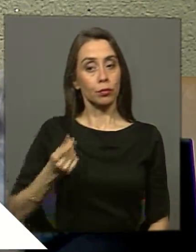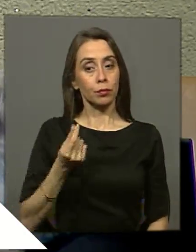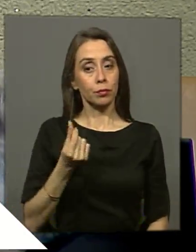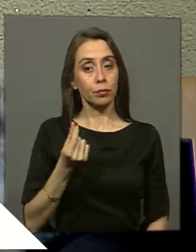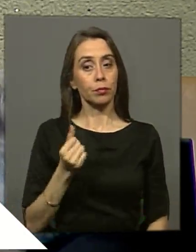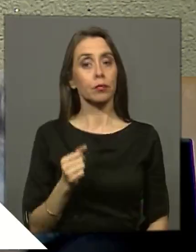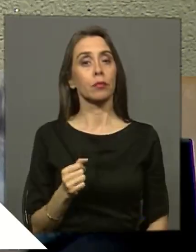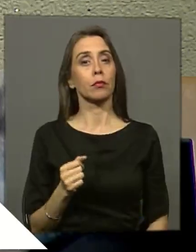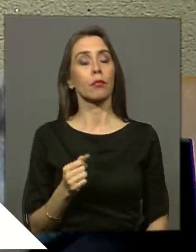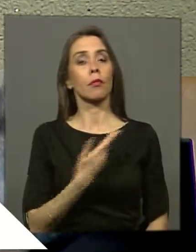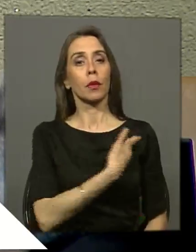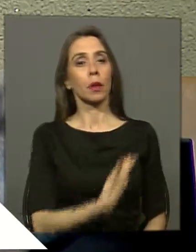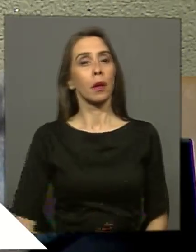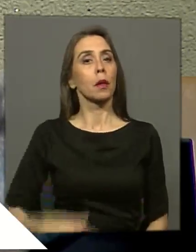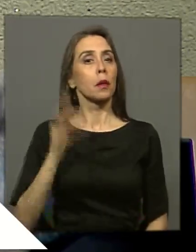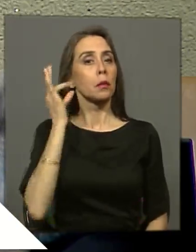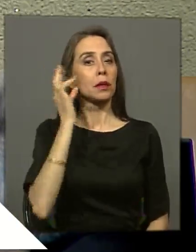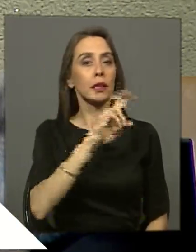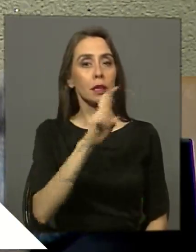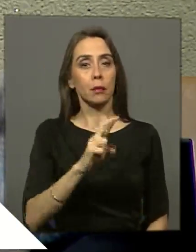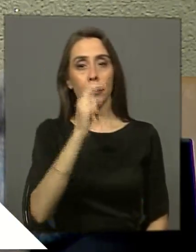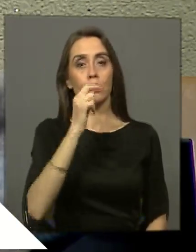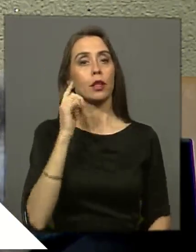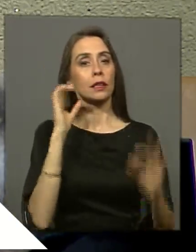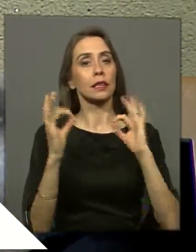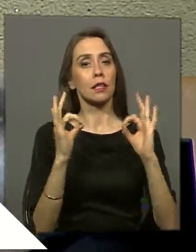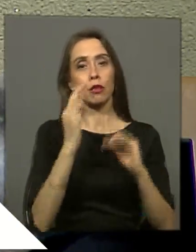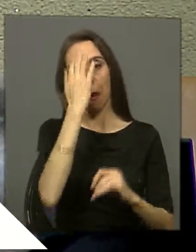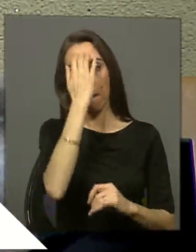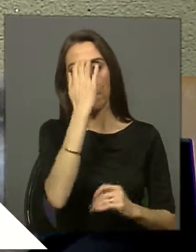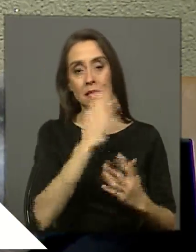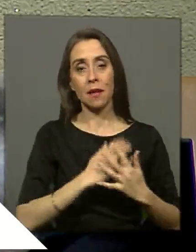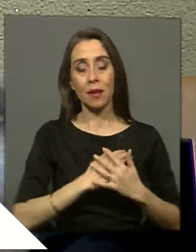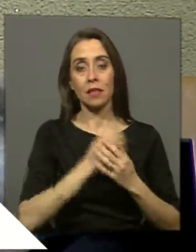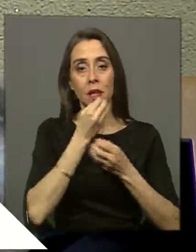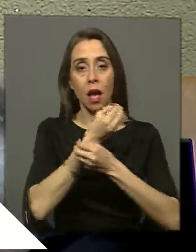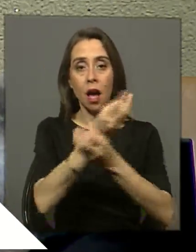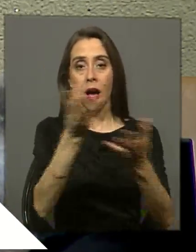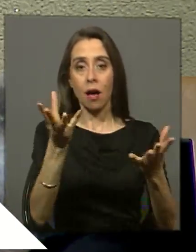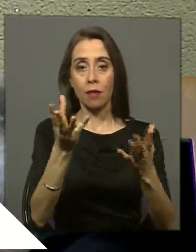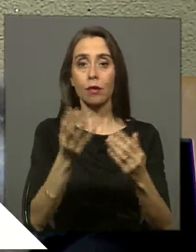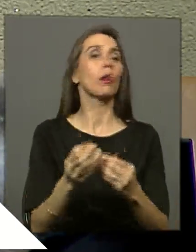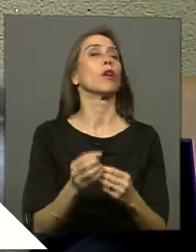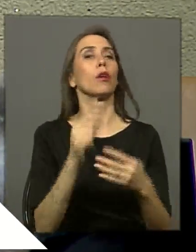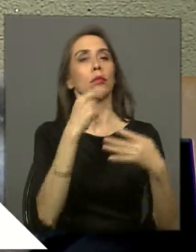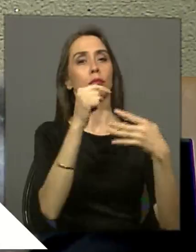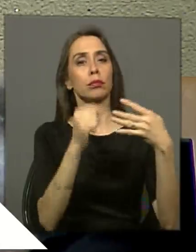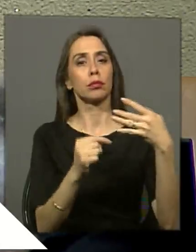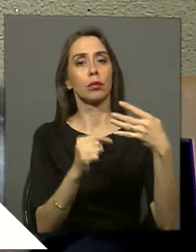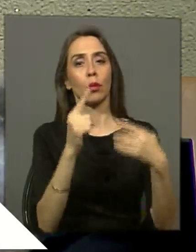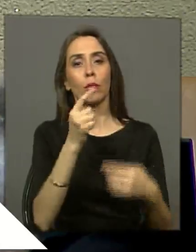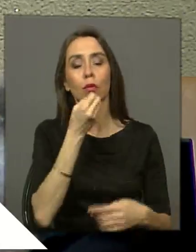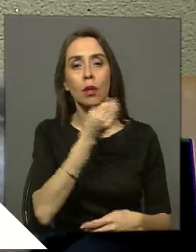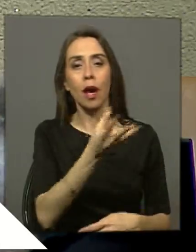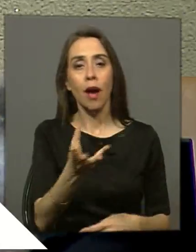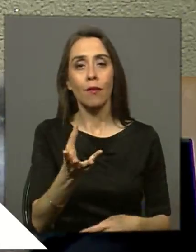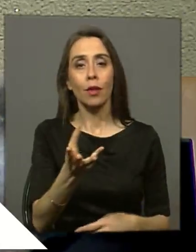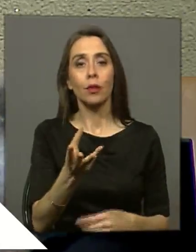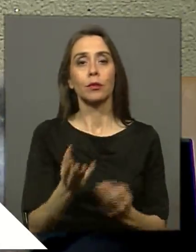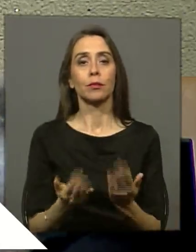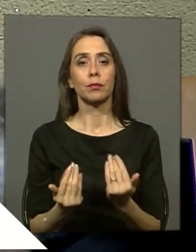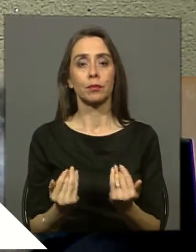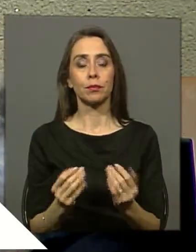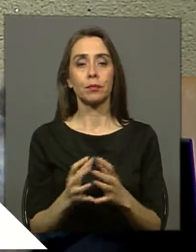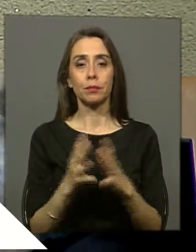un anuncio de la presidenta de la república doña Michelle Bachelet dentro de las cuales uno de los anuncios era justamente que se requería